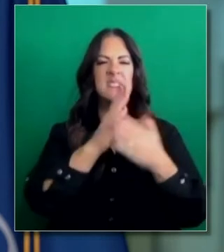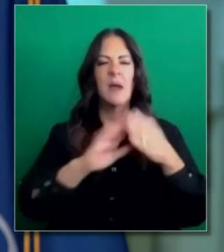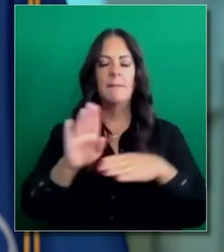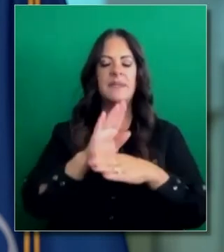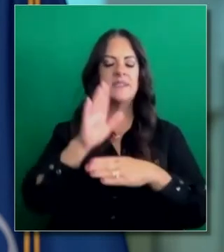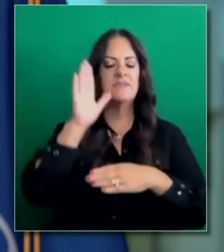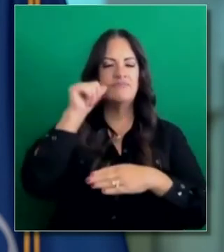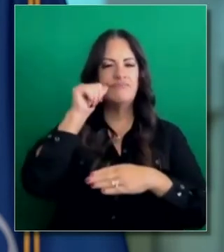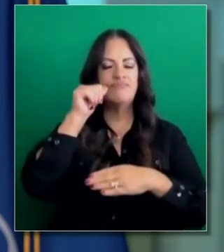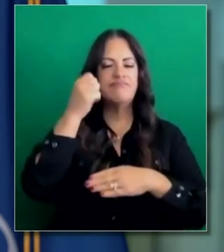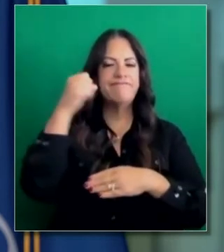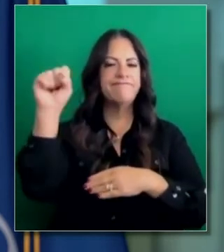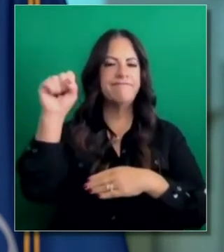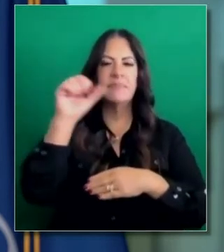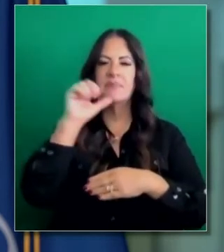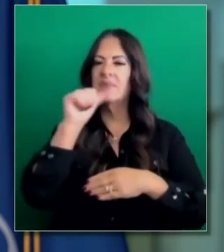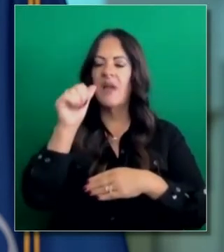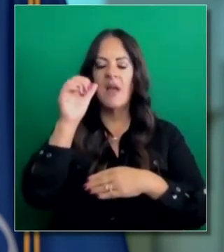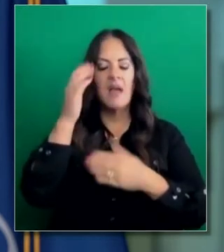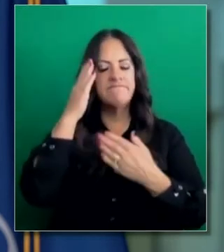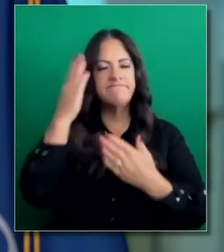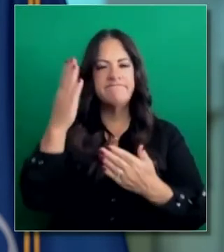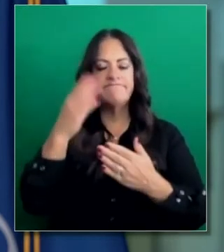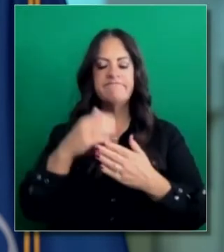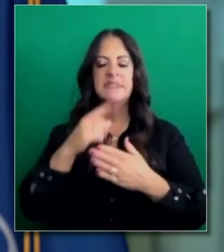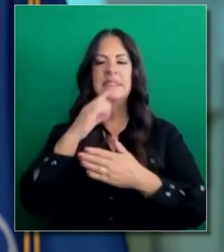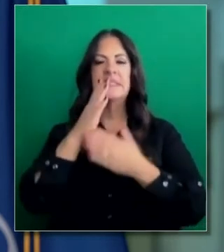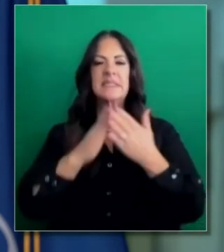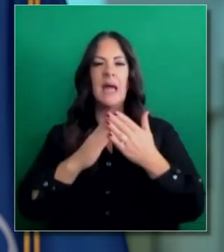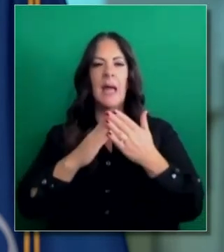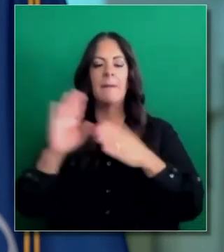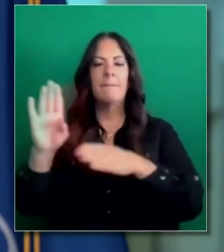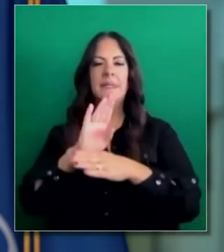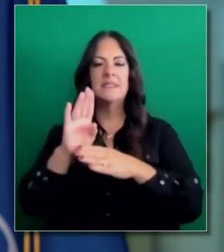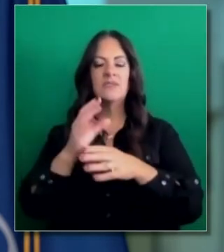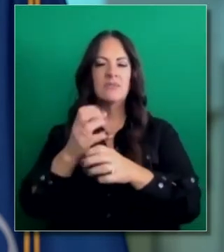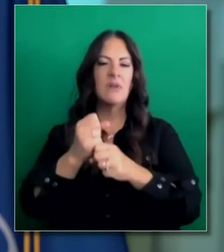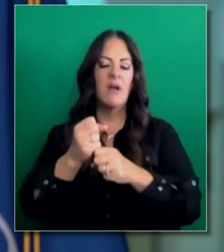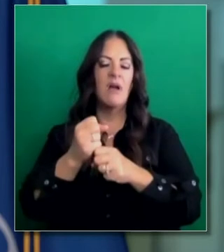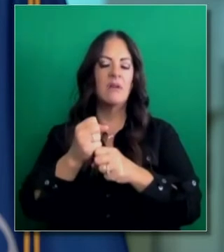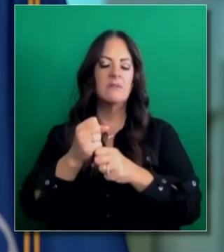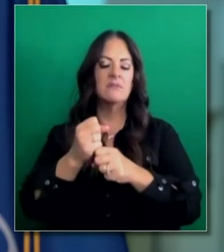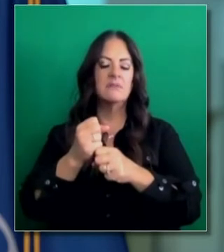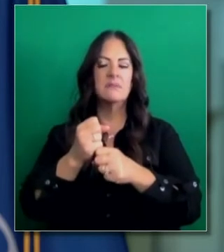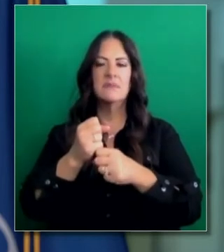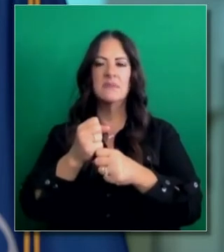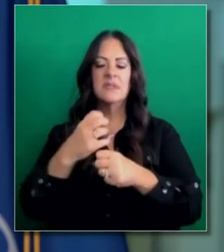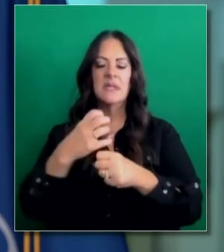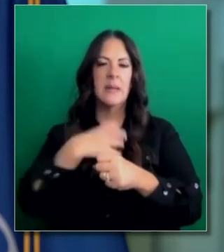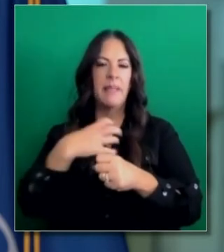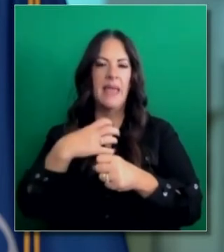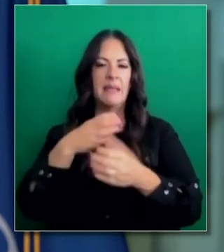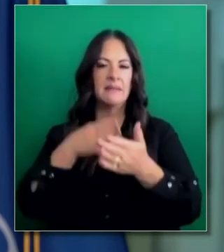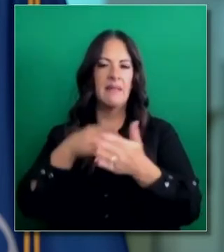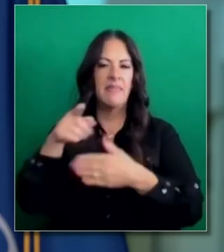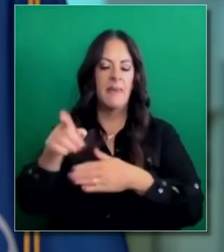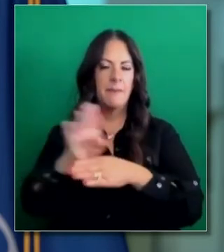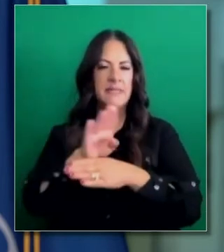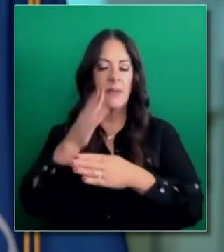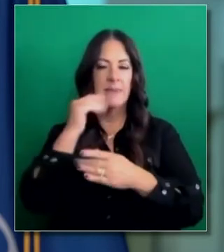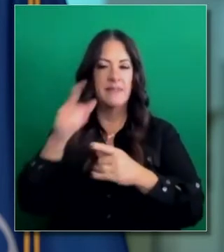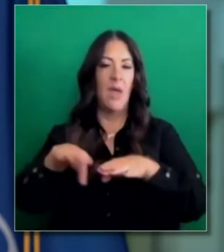empresas que ha hablado con varias varios condados que han recibido quejas